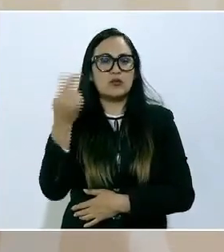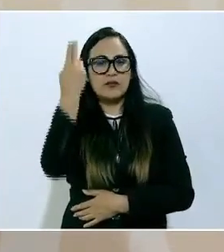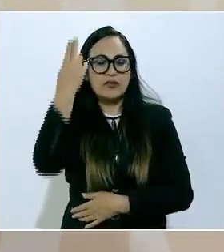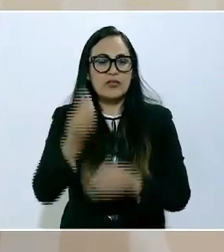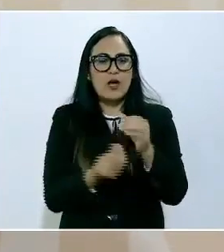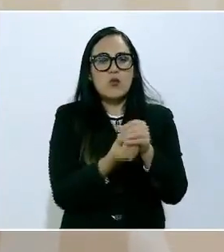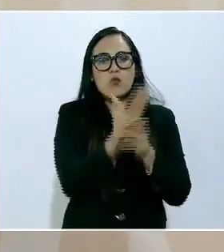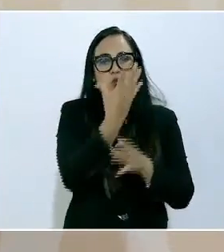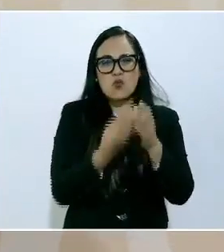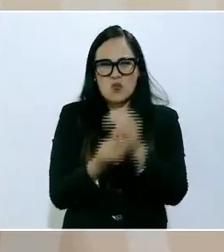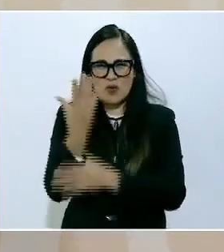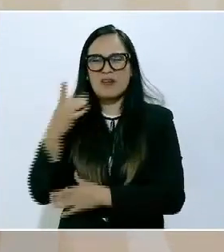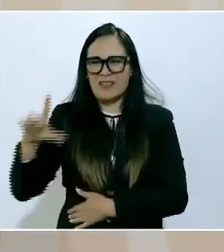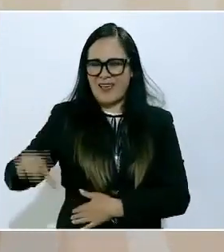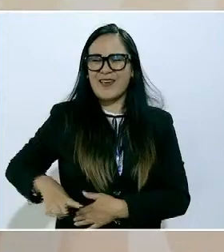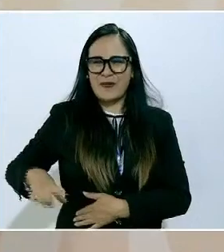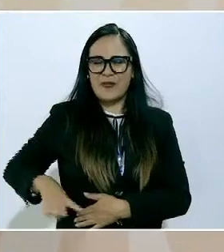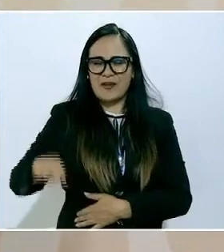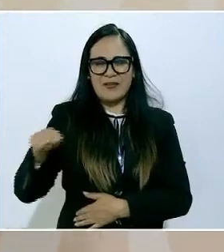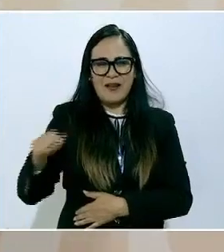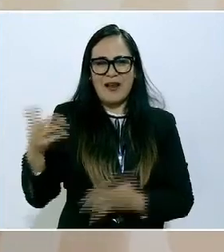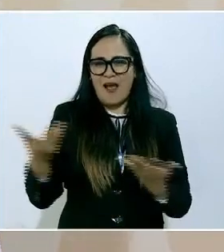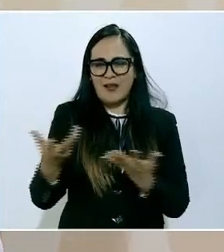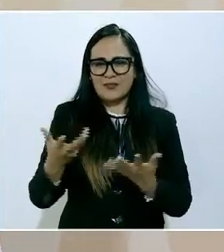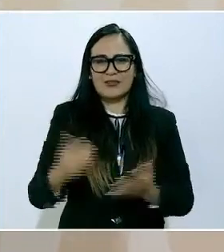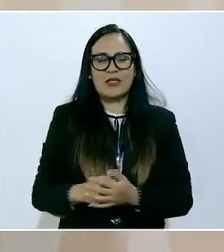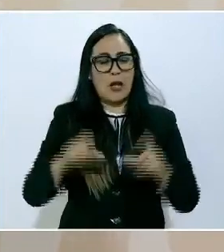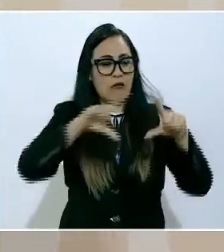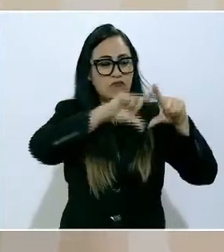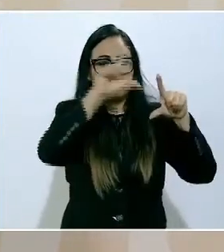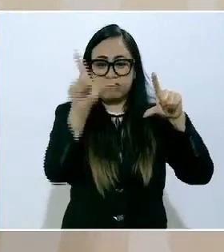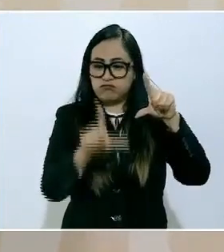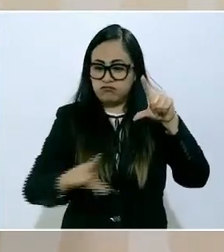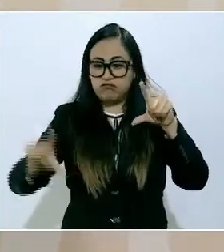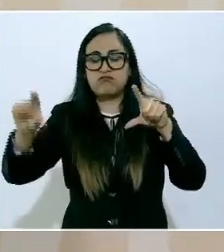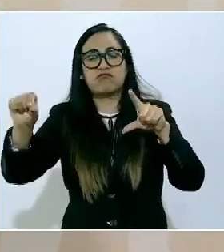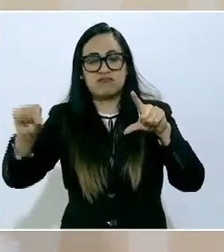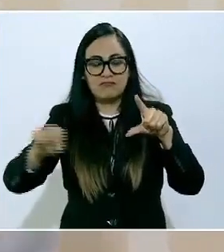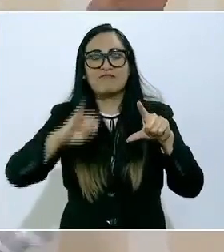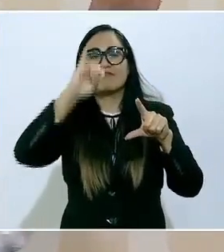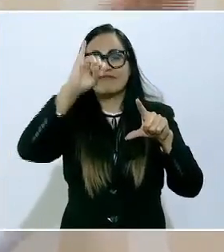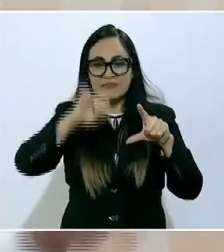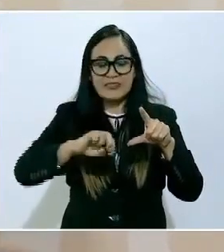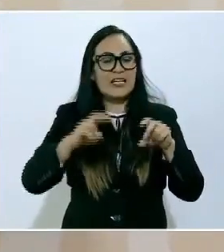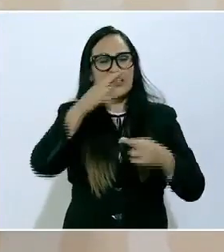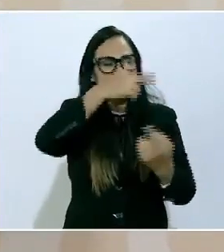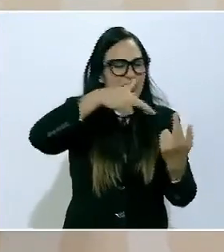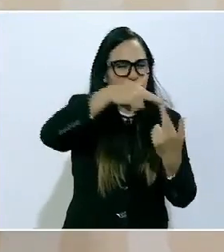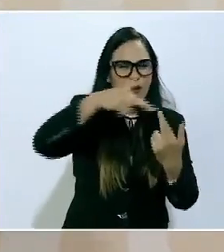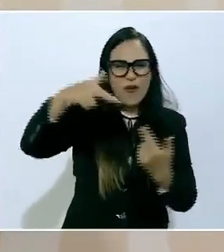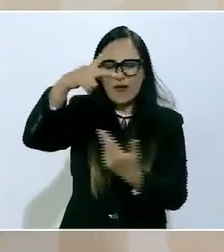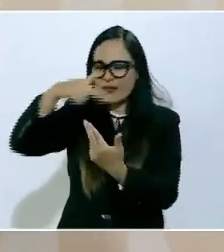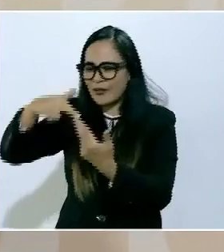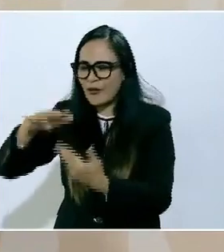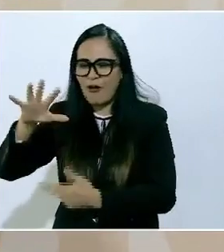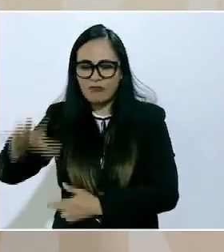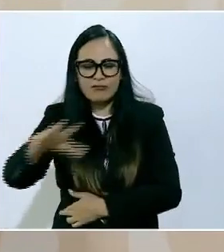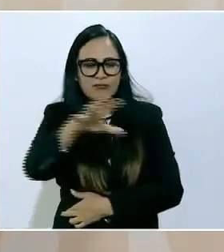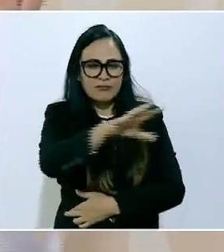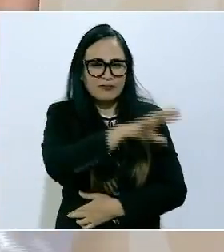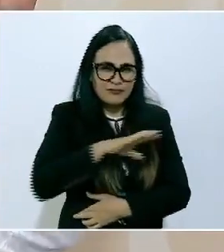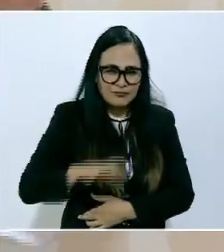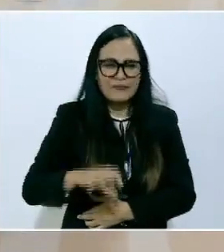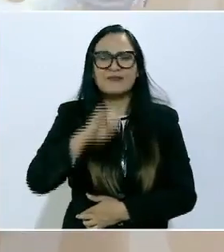universidades públicas en todo el país, en todas las regiones